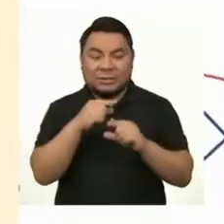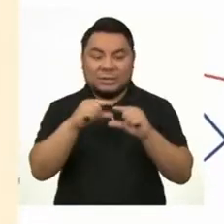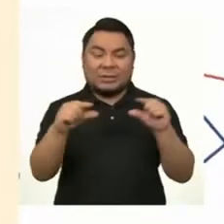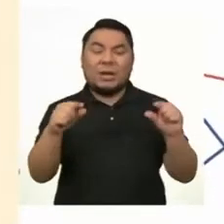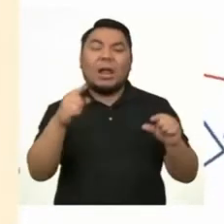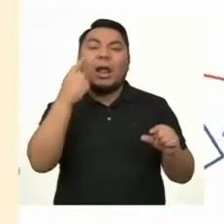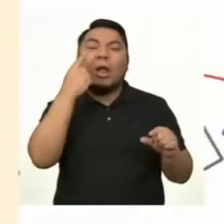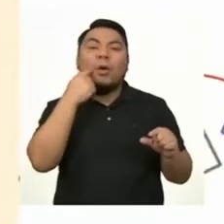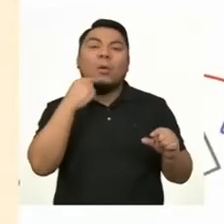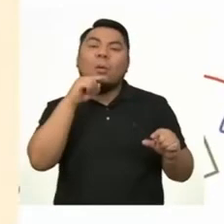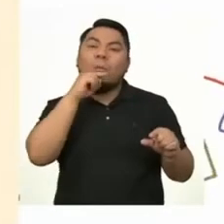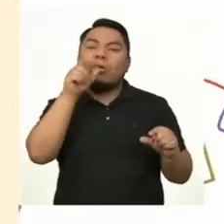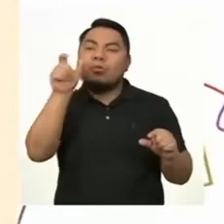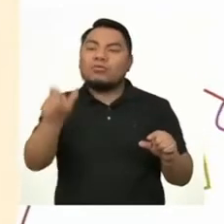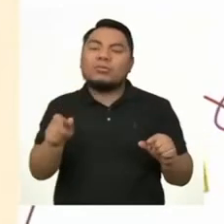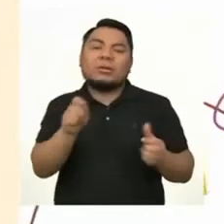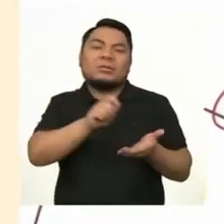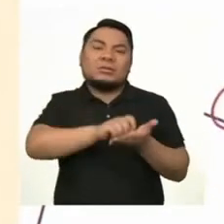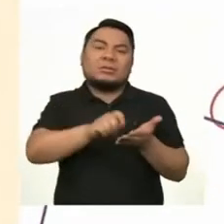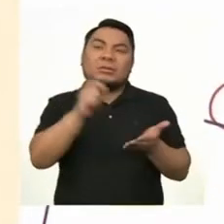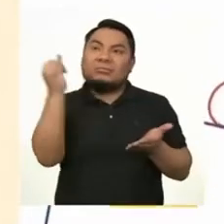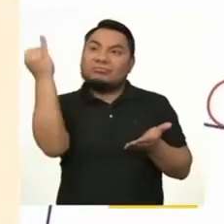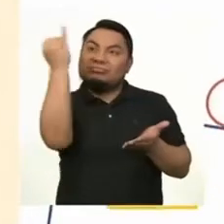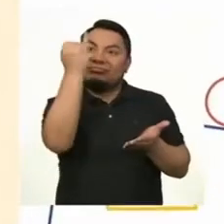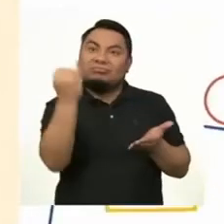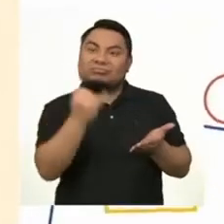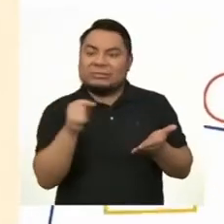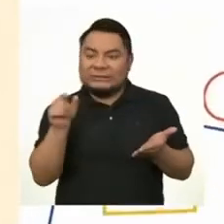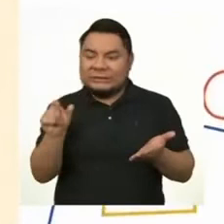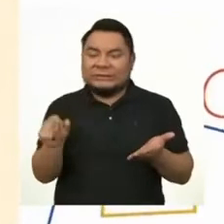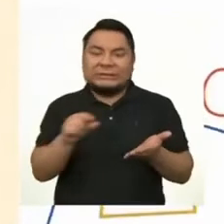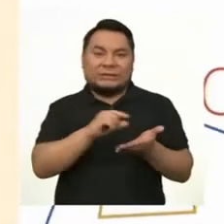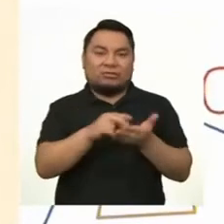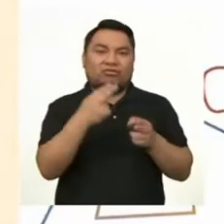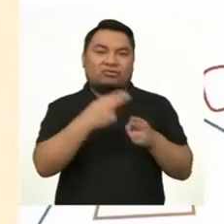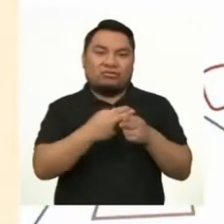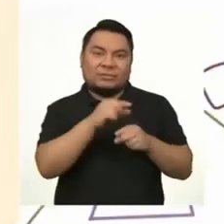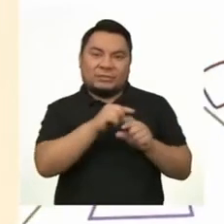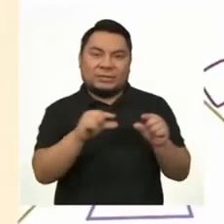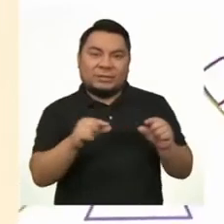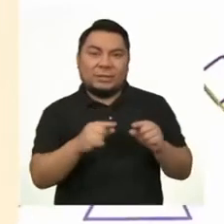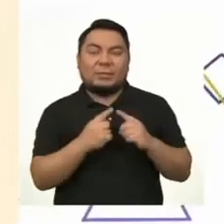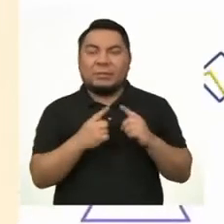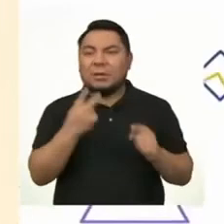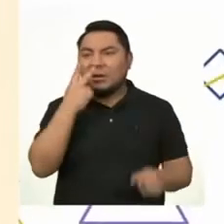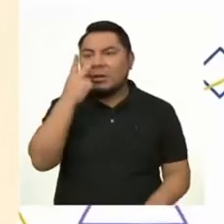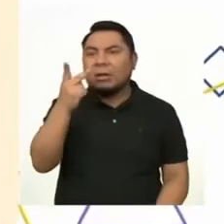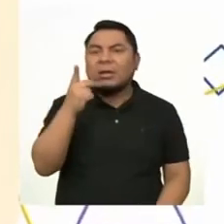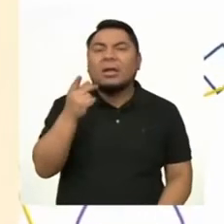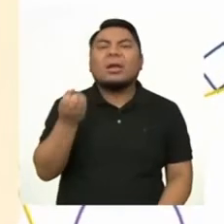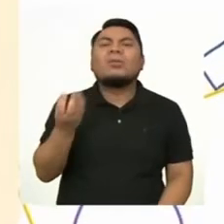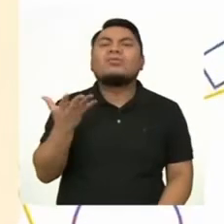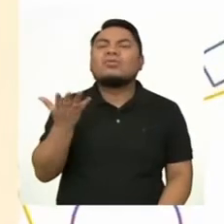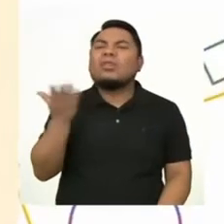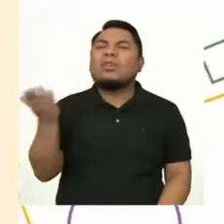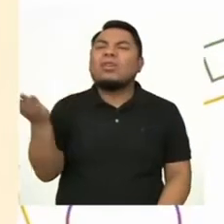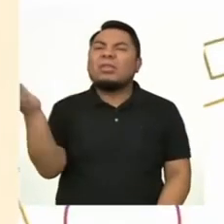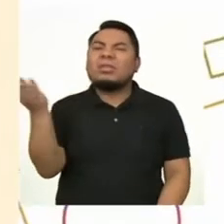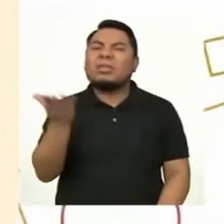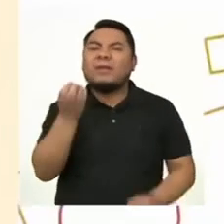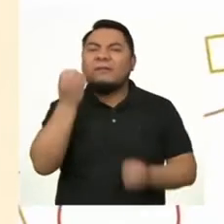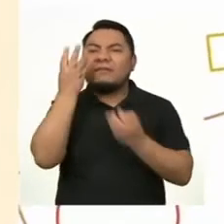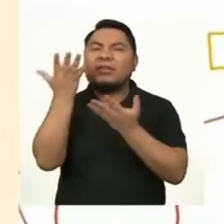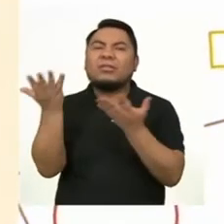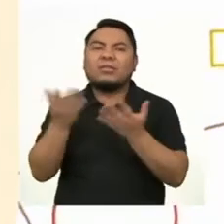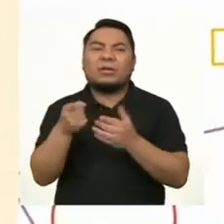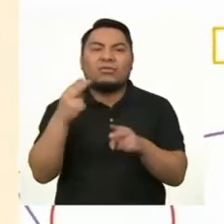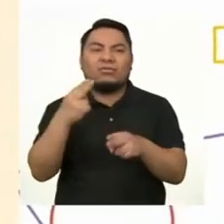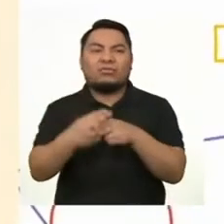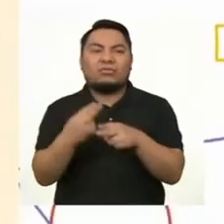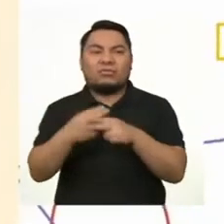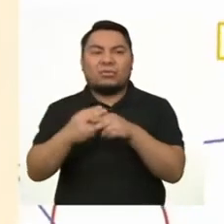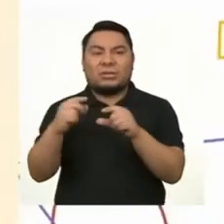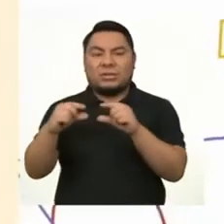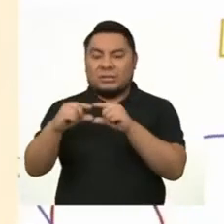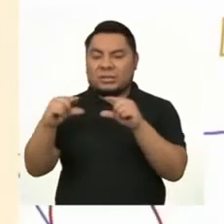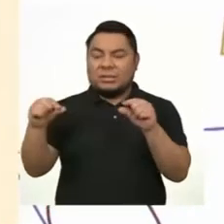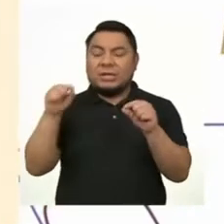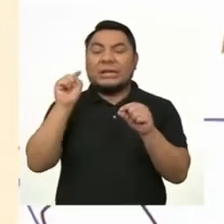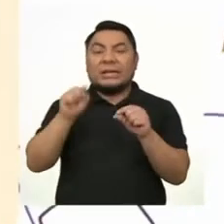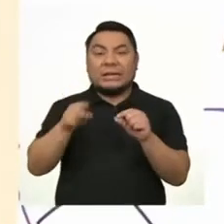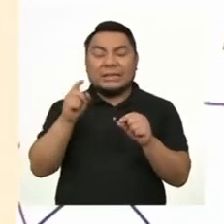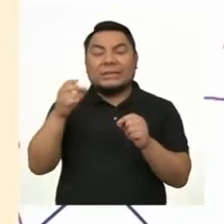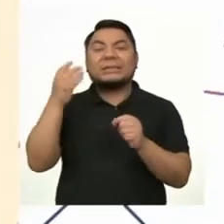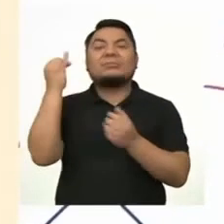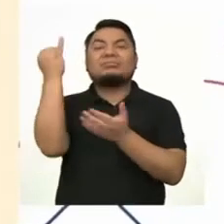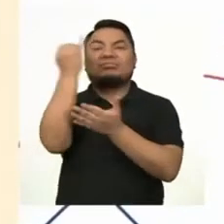o autor que ha diseñado la infografía, pero no veo la fuente, sino más bien el nombre del medio que